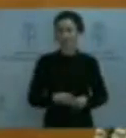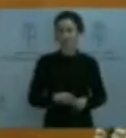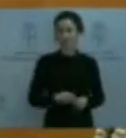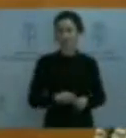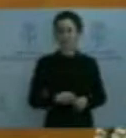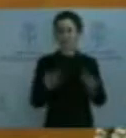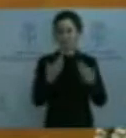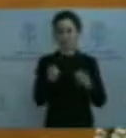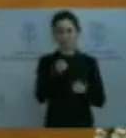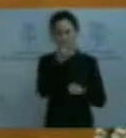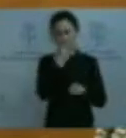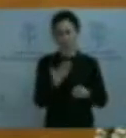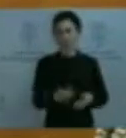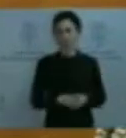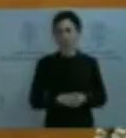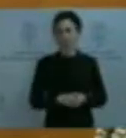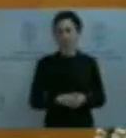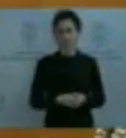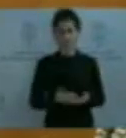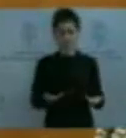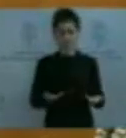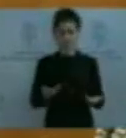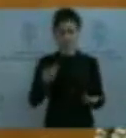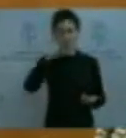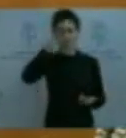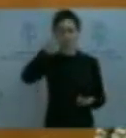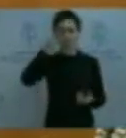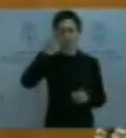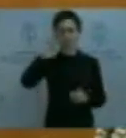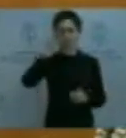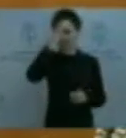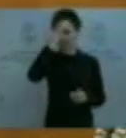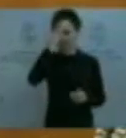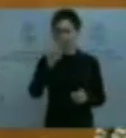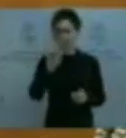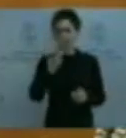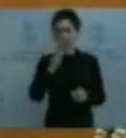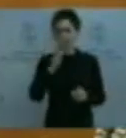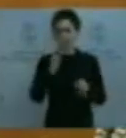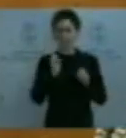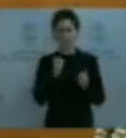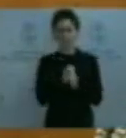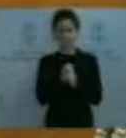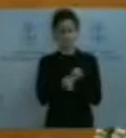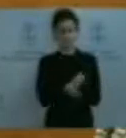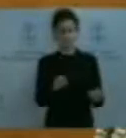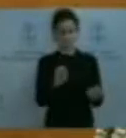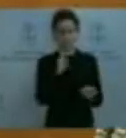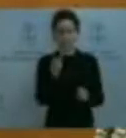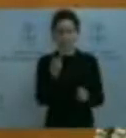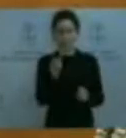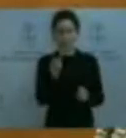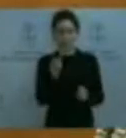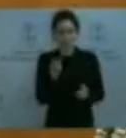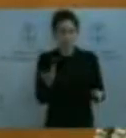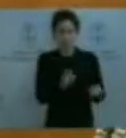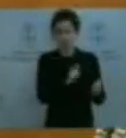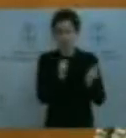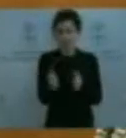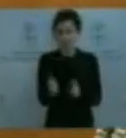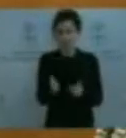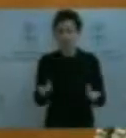clave la experiencia, le dan el puesto a alguien que lleva 2 años sin actividad alguna. Mire, señor consejero, como esto es muy raro, y la verdad es que no huele nada bien, por